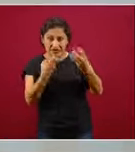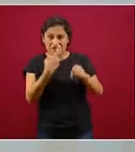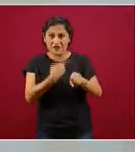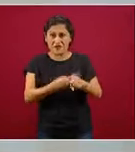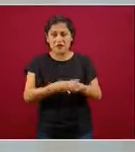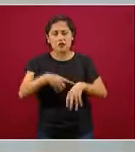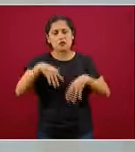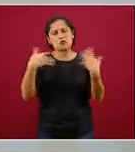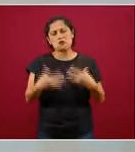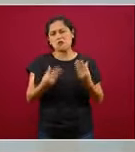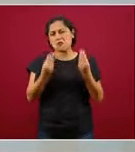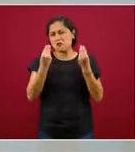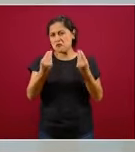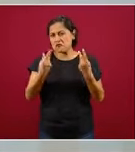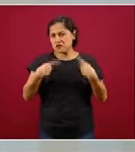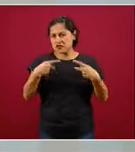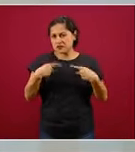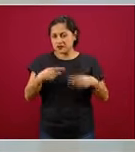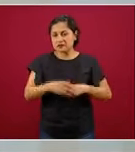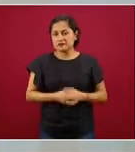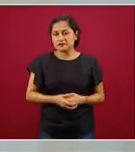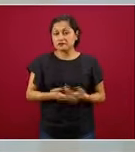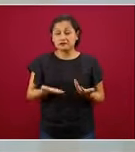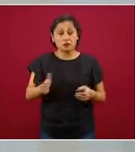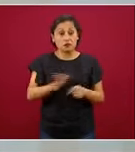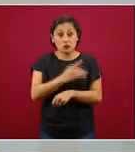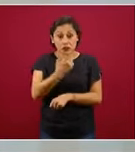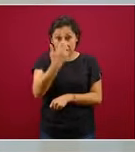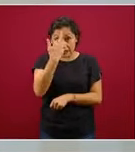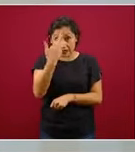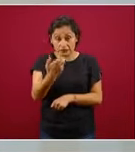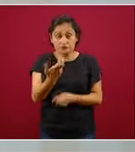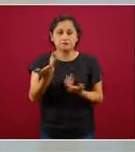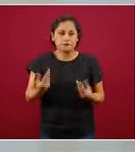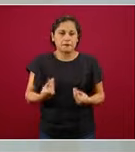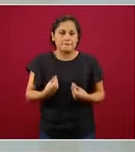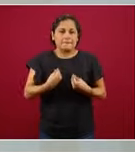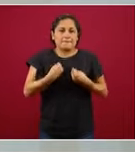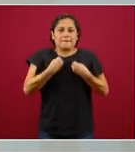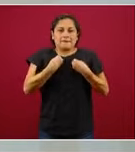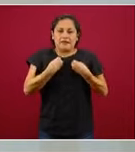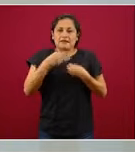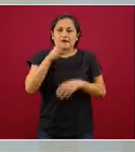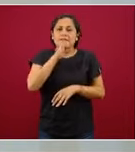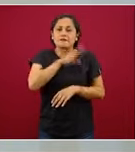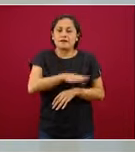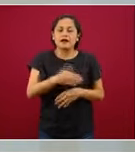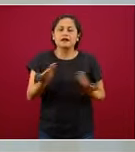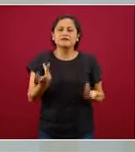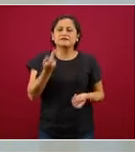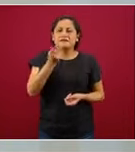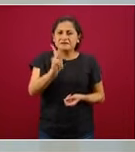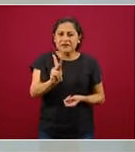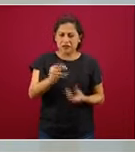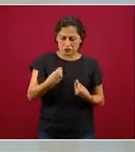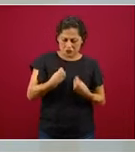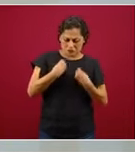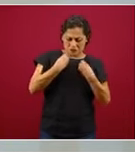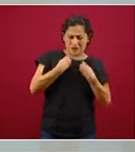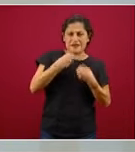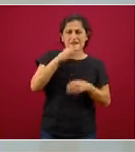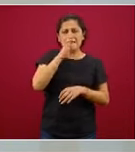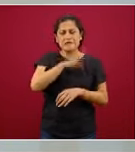Y las causas fundamentales están en los estilos de vida. Pero cuando se habla de estilos de vida, hay que tener